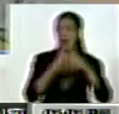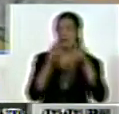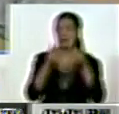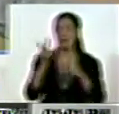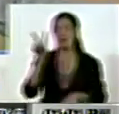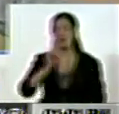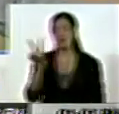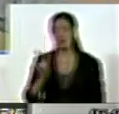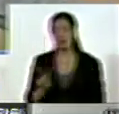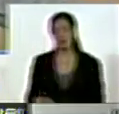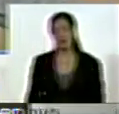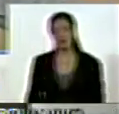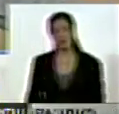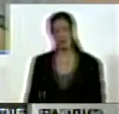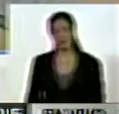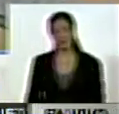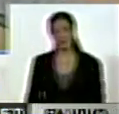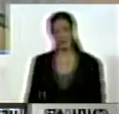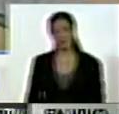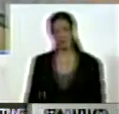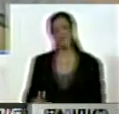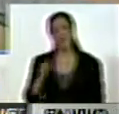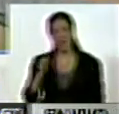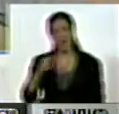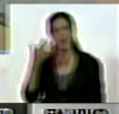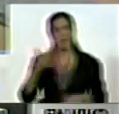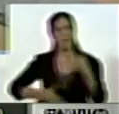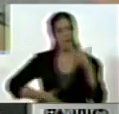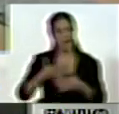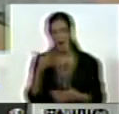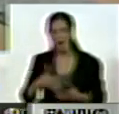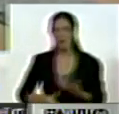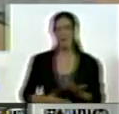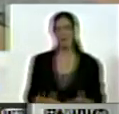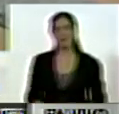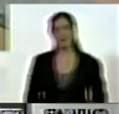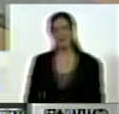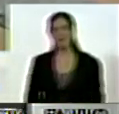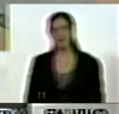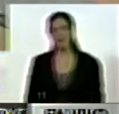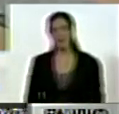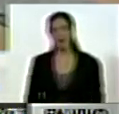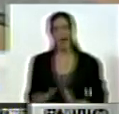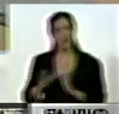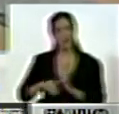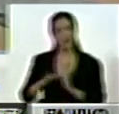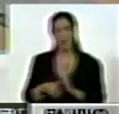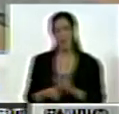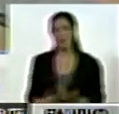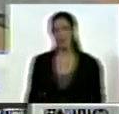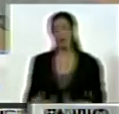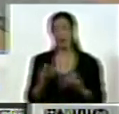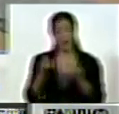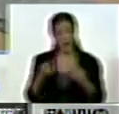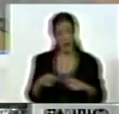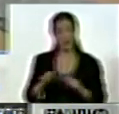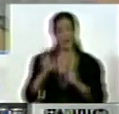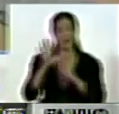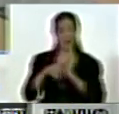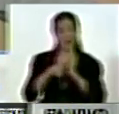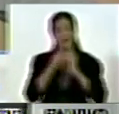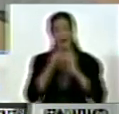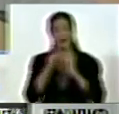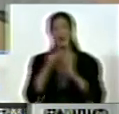Venezuela, él es un delincuente además que cometió o pretendió cometer